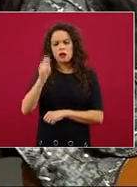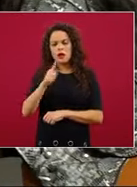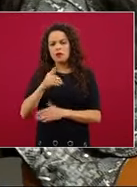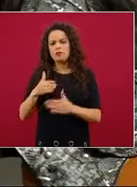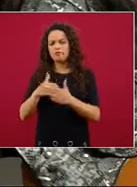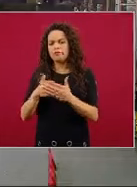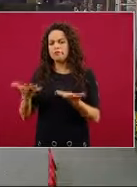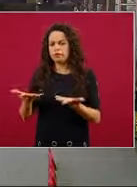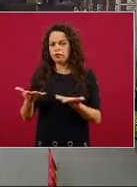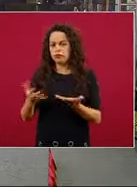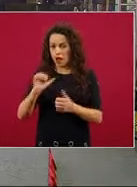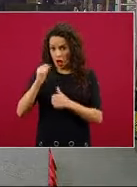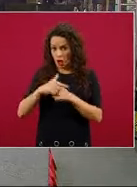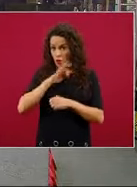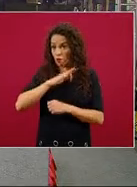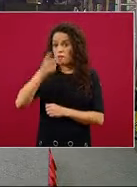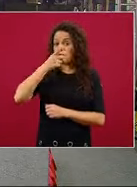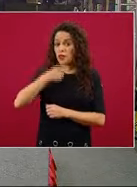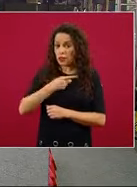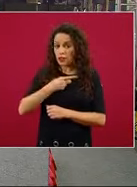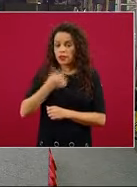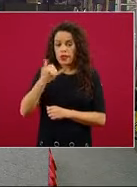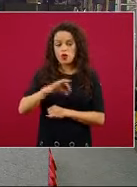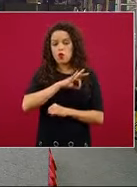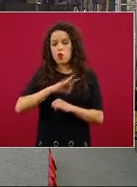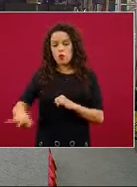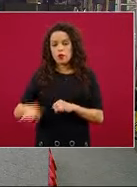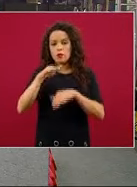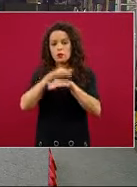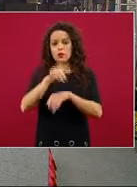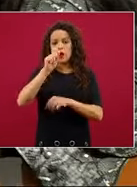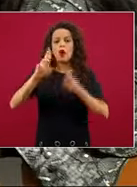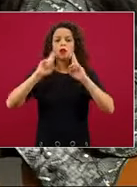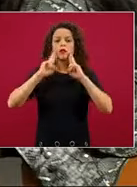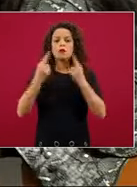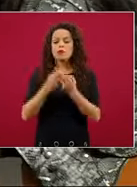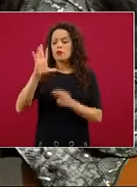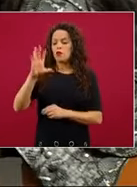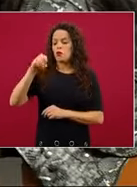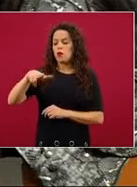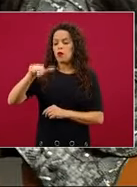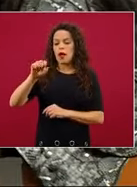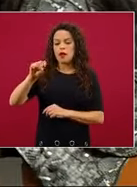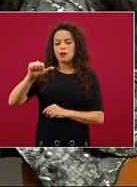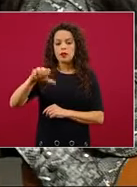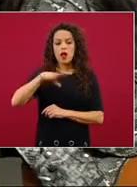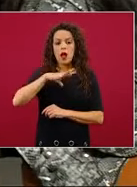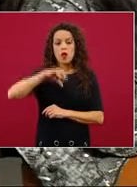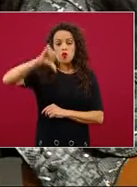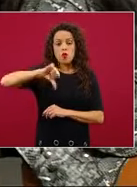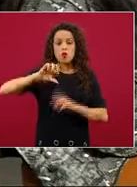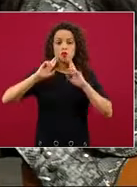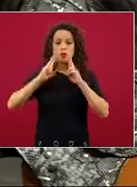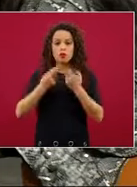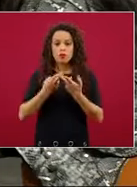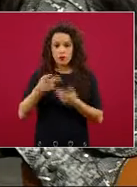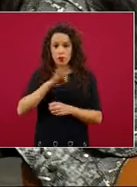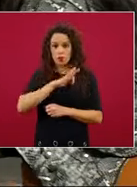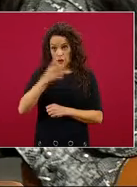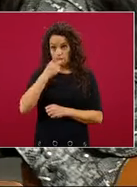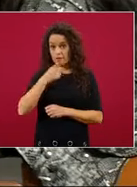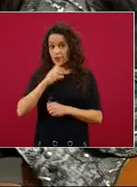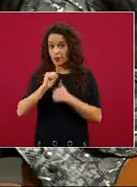al respecto. Preguntarle también, por último, sobre la reunión de CONASA que se tuvo el día de hoy, ¿qué nos puede decir al